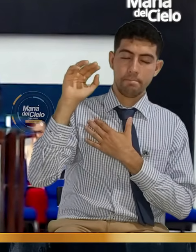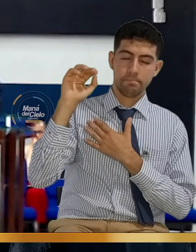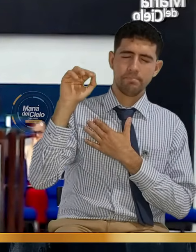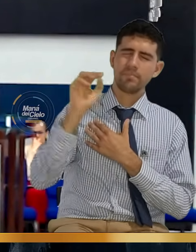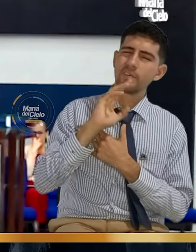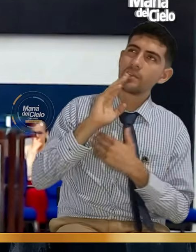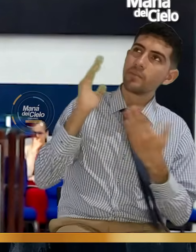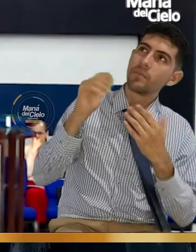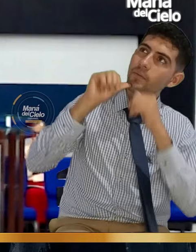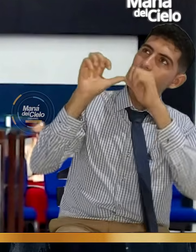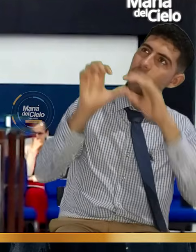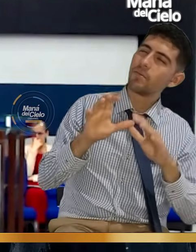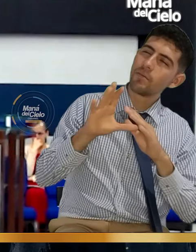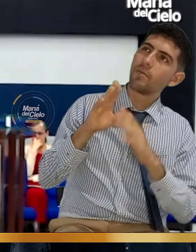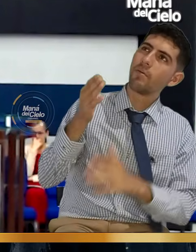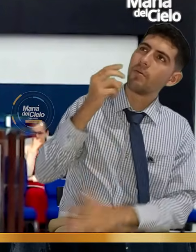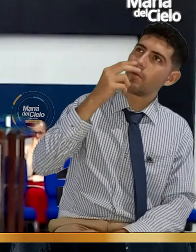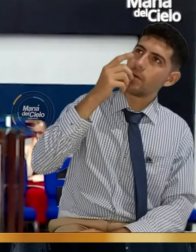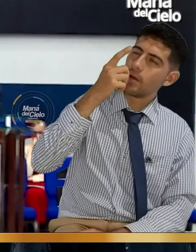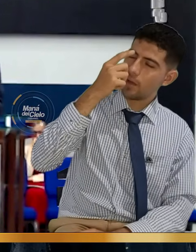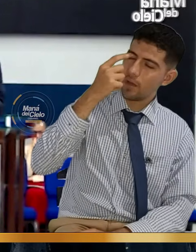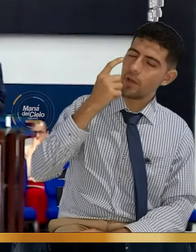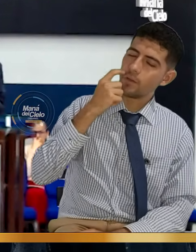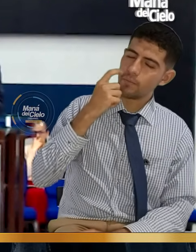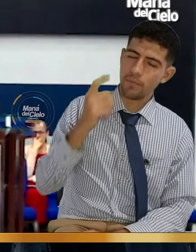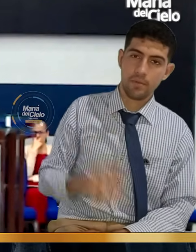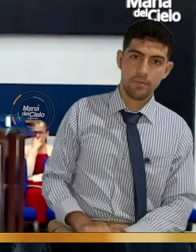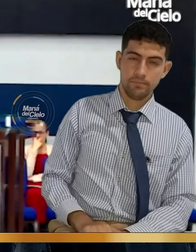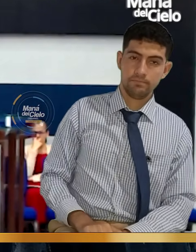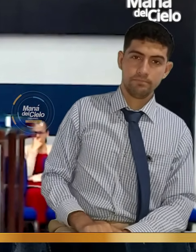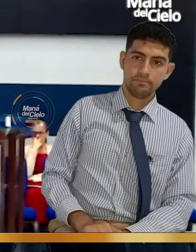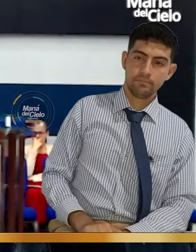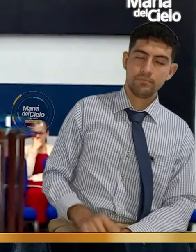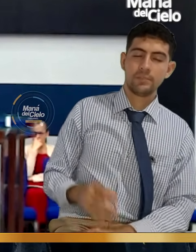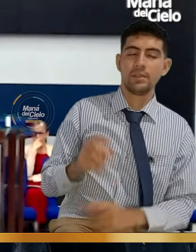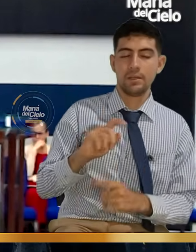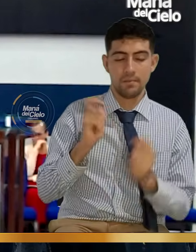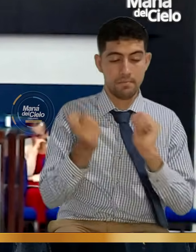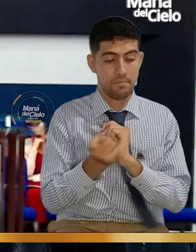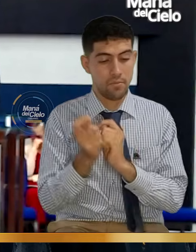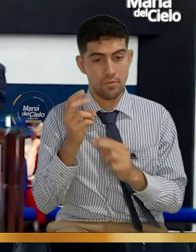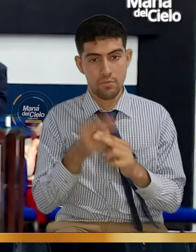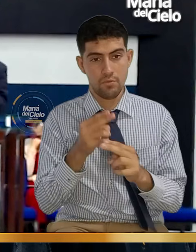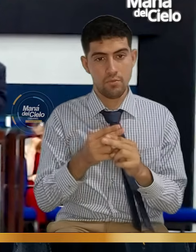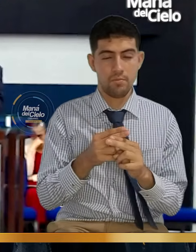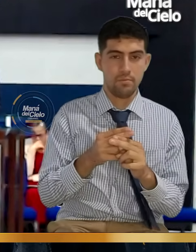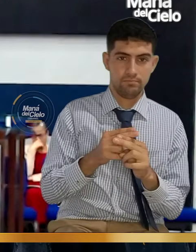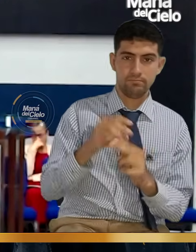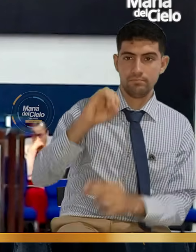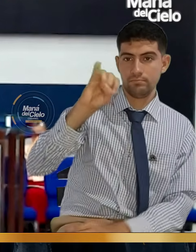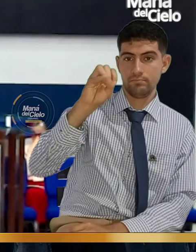con su hermano José. Tanto así, hermanos, que se burlaban de él. Y como ustedes conocen la historia, lo vendieron a